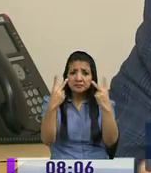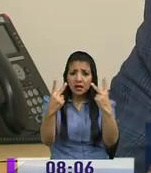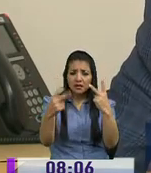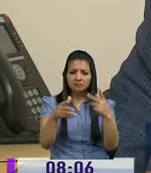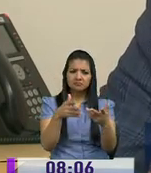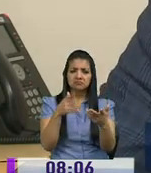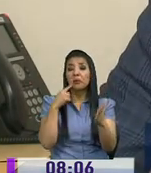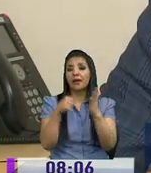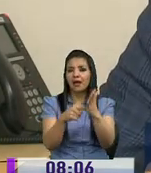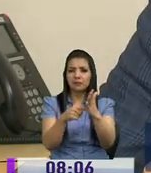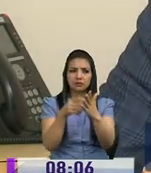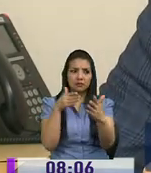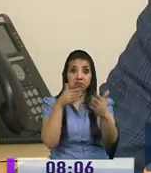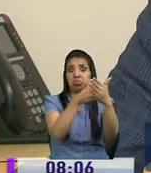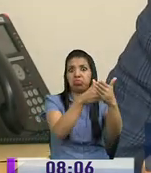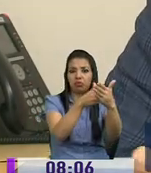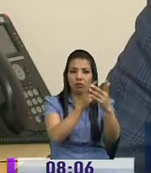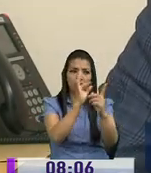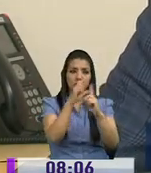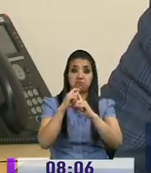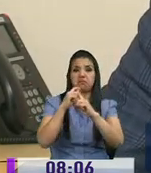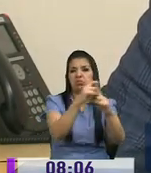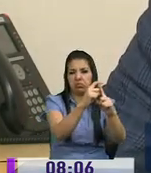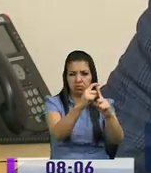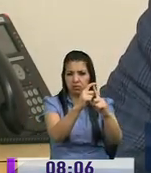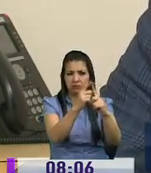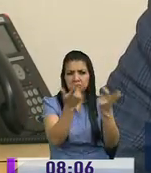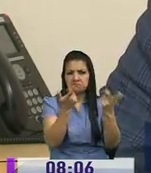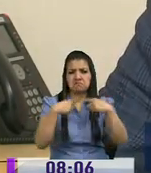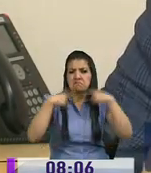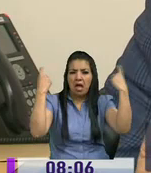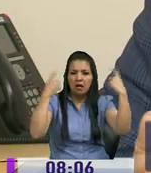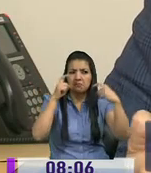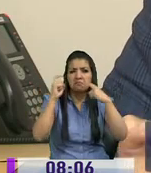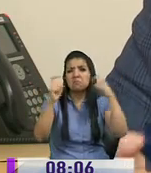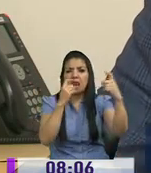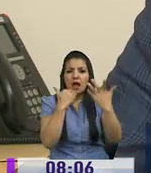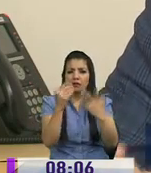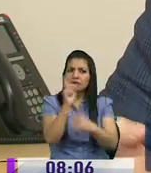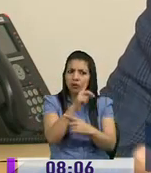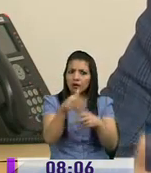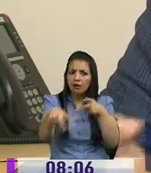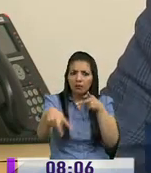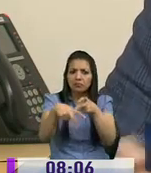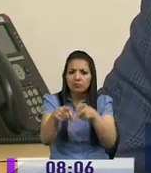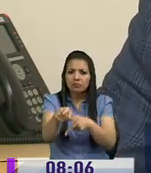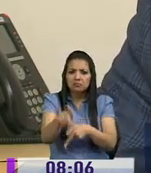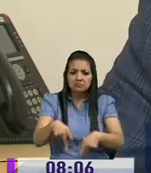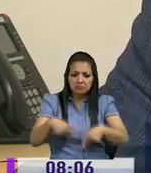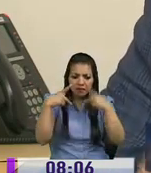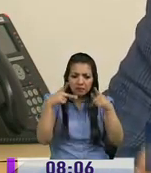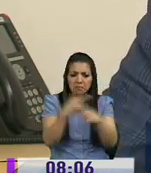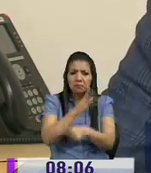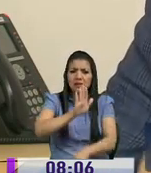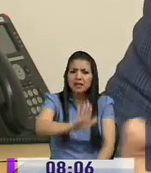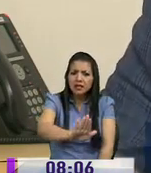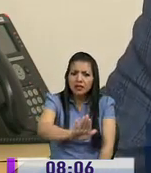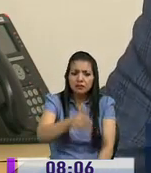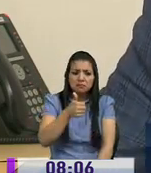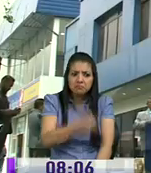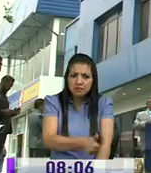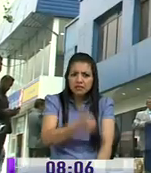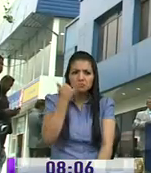agresión, fue un intento de atropellar con el vehículo a la gente de manera